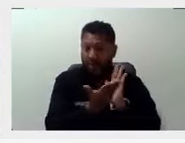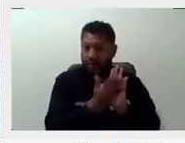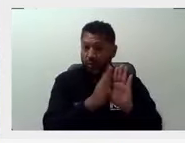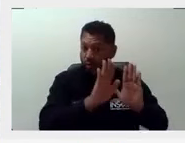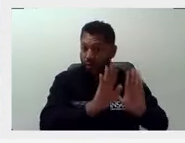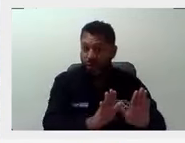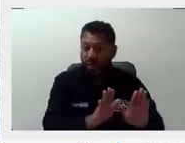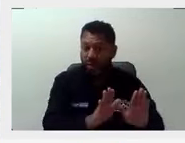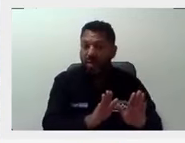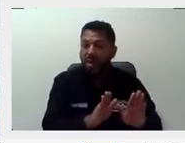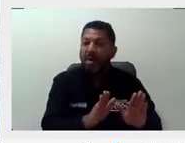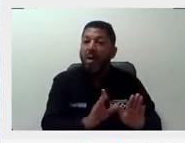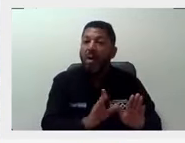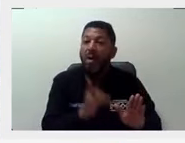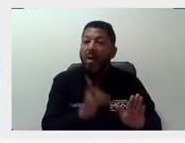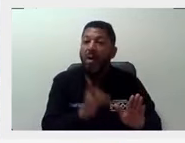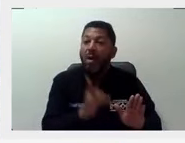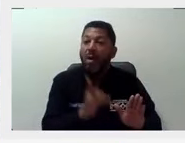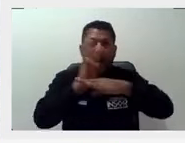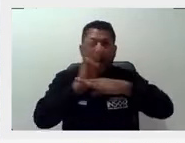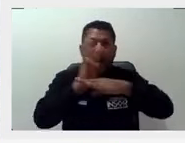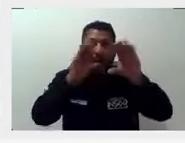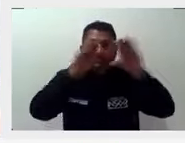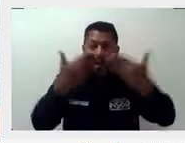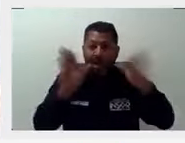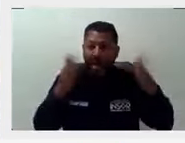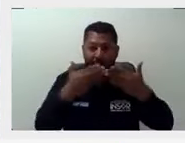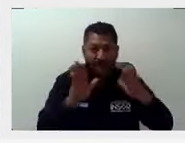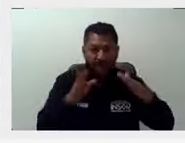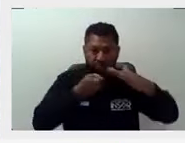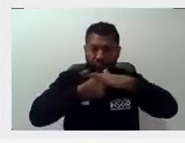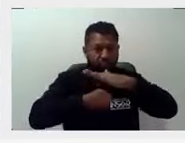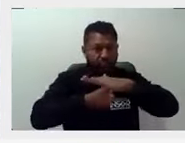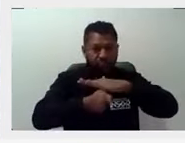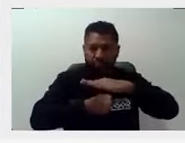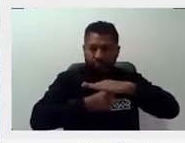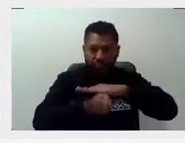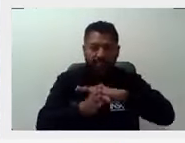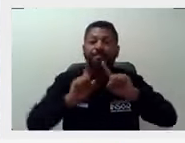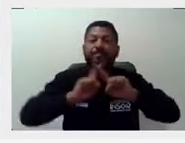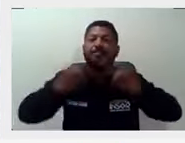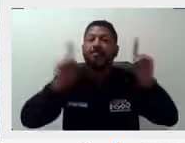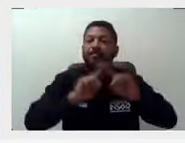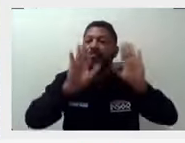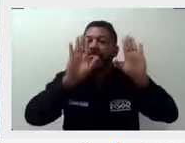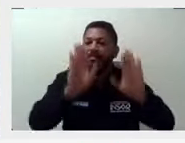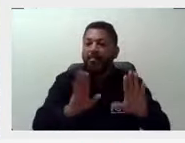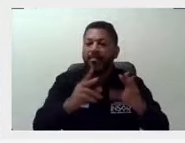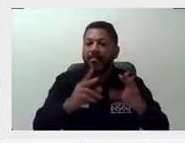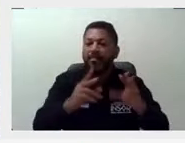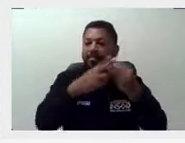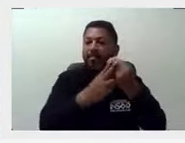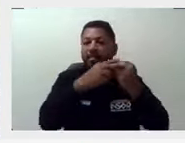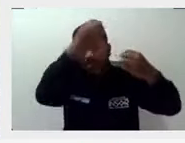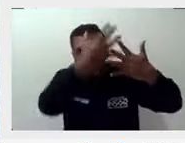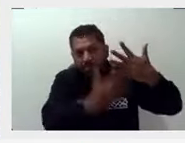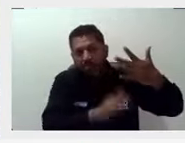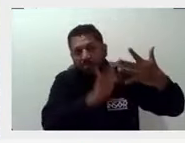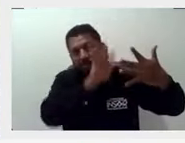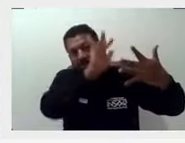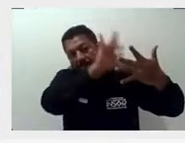abierto plataformas en donde se tiene acceso a diferentes herramientas, a diferentes